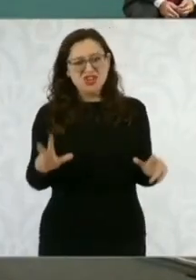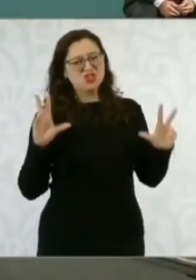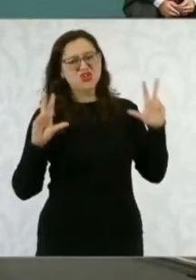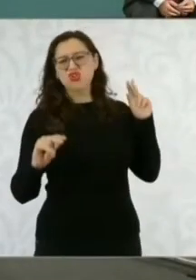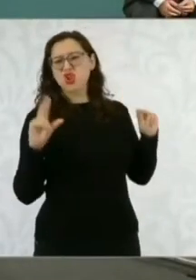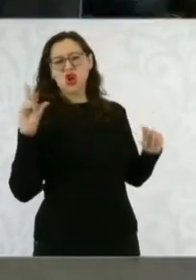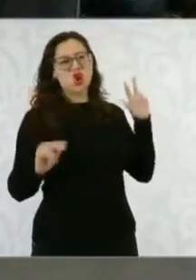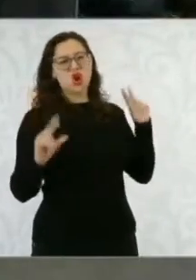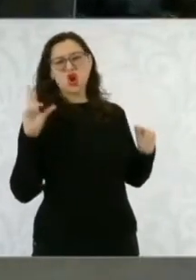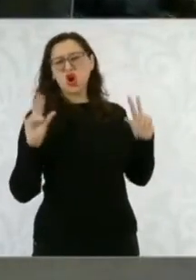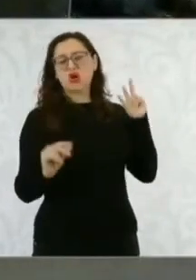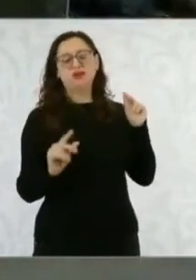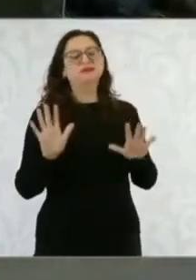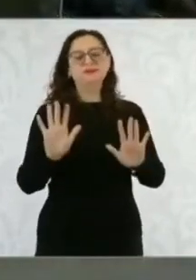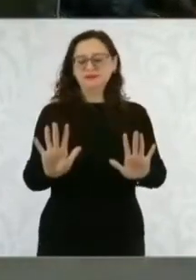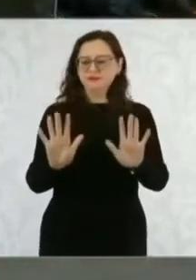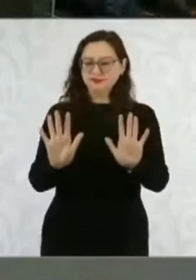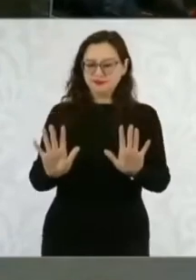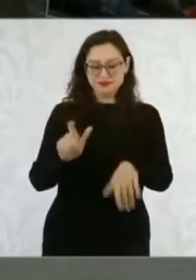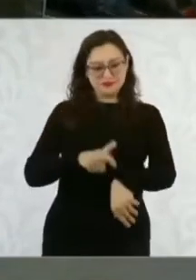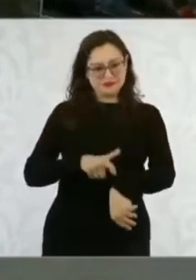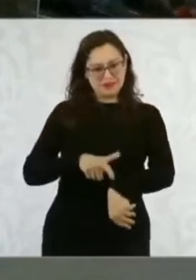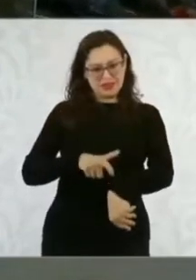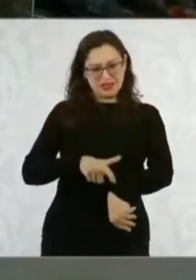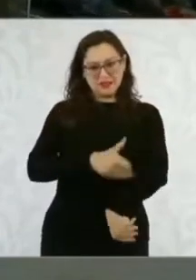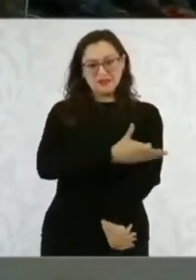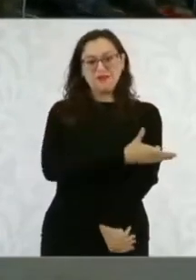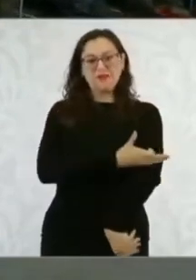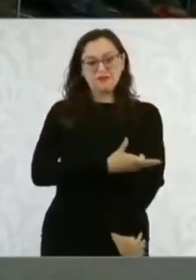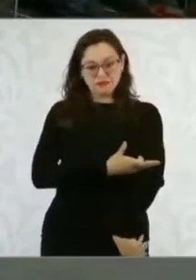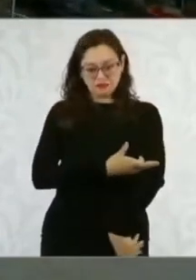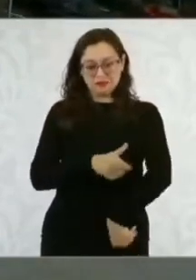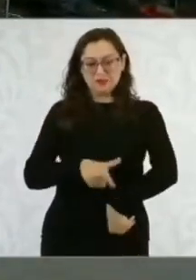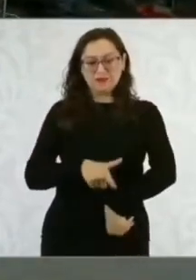porque ya vamos avanzados y además